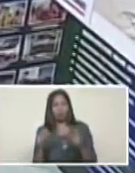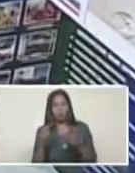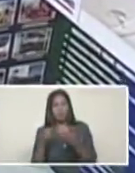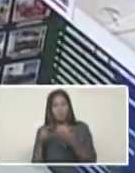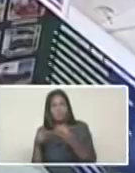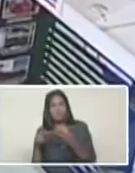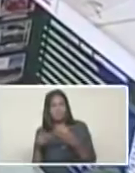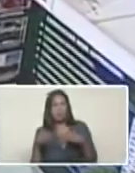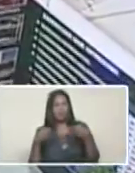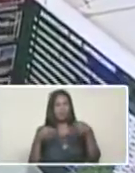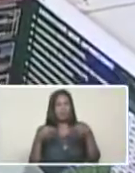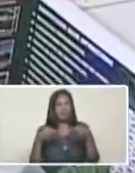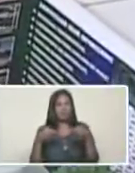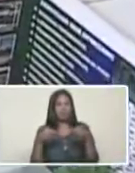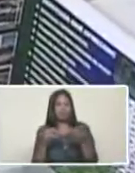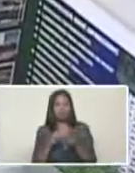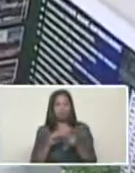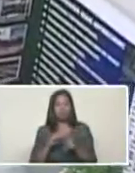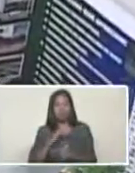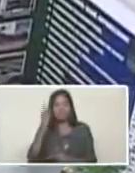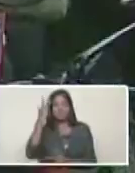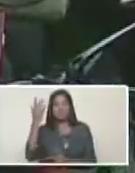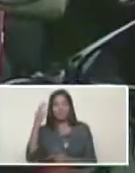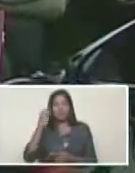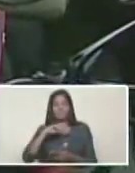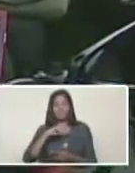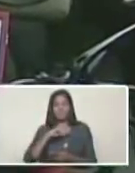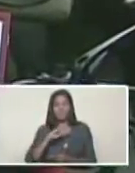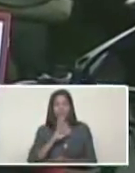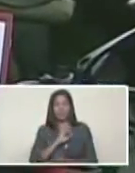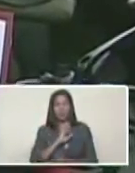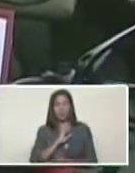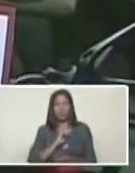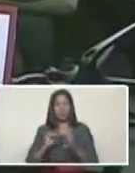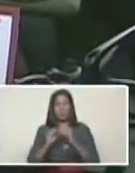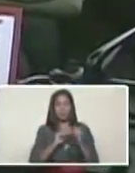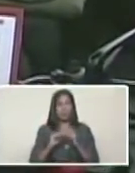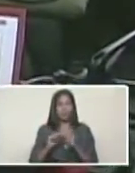inicialmente, pero concebimos la idea de proporcionarle a nuestras unidades movilidad.